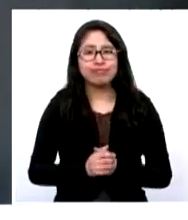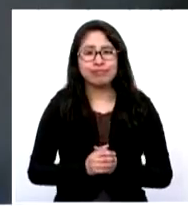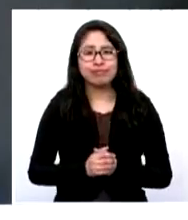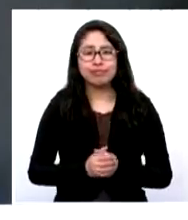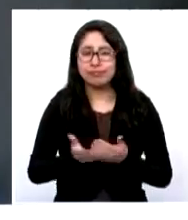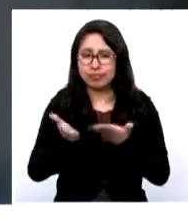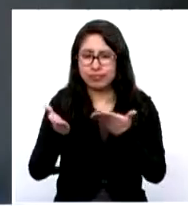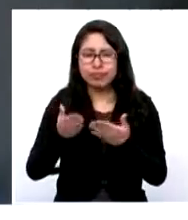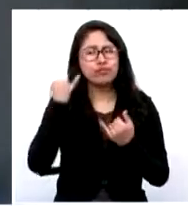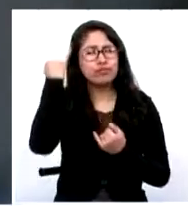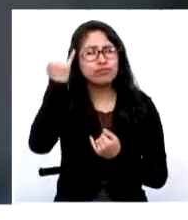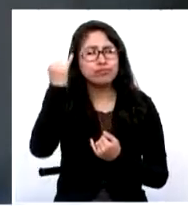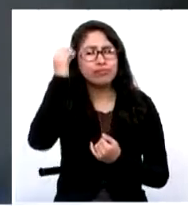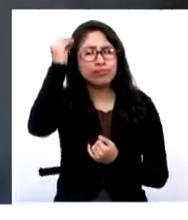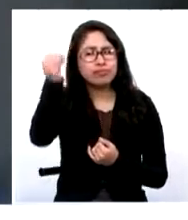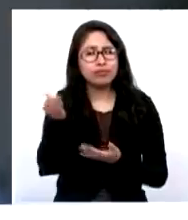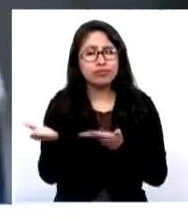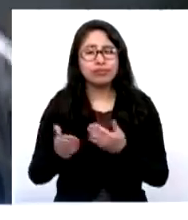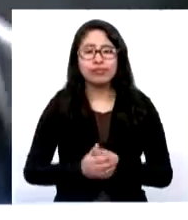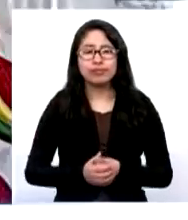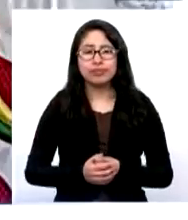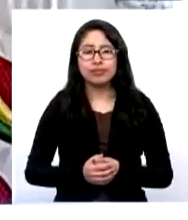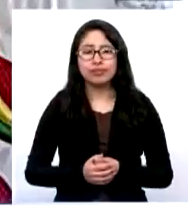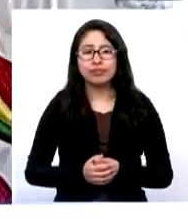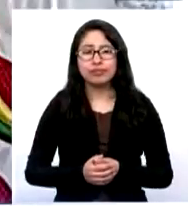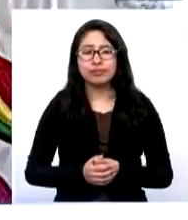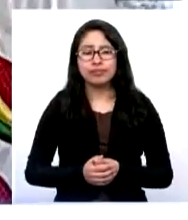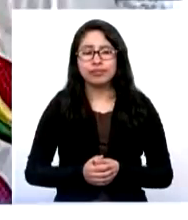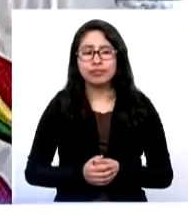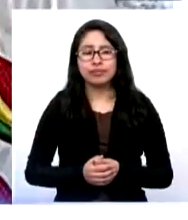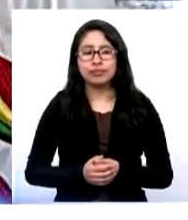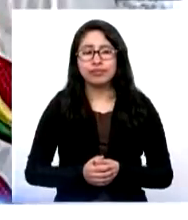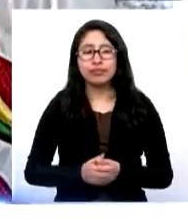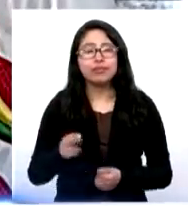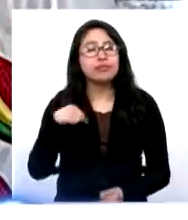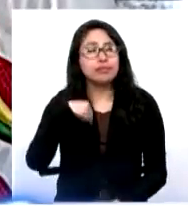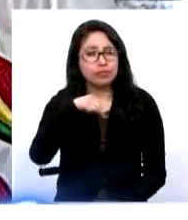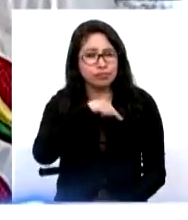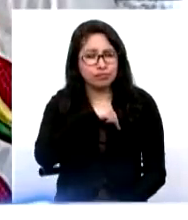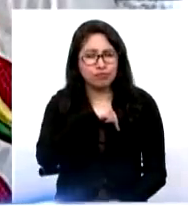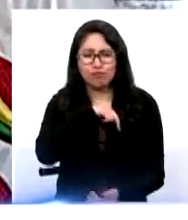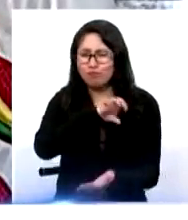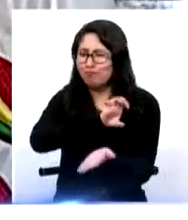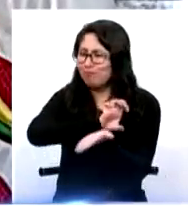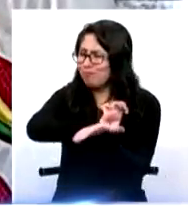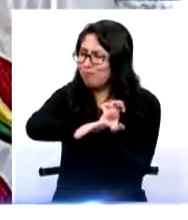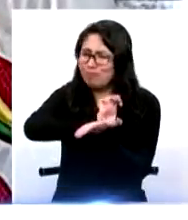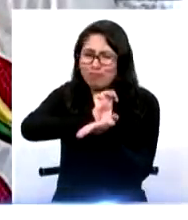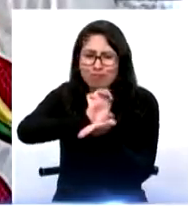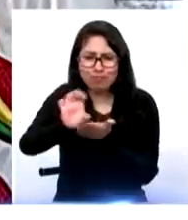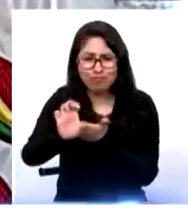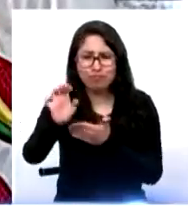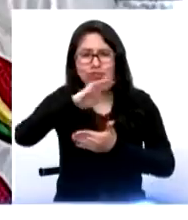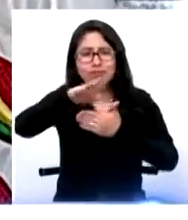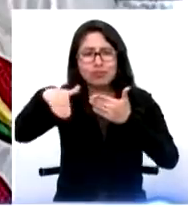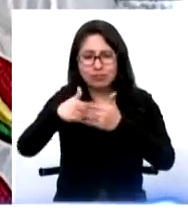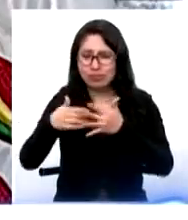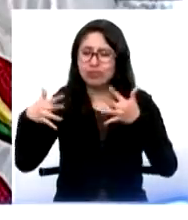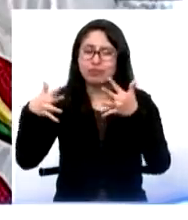Por favor, ¿qué puede responder al respecto? Gracias. Nosotros repudiamos todos los hechos vandálicos que